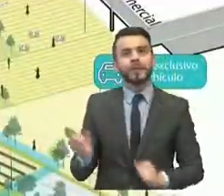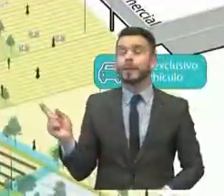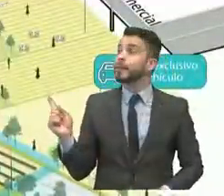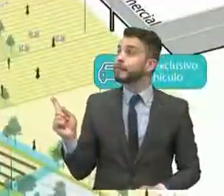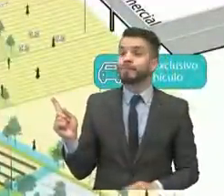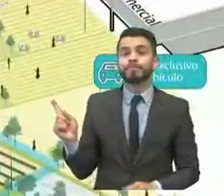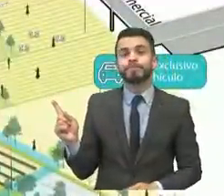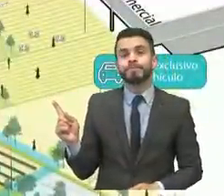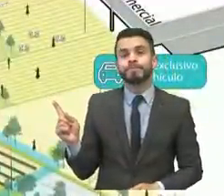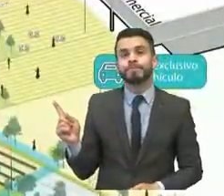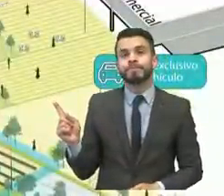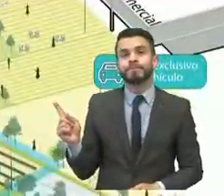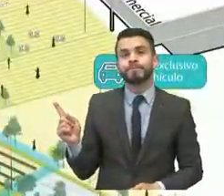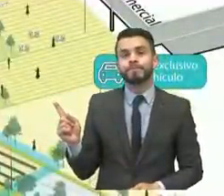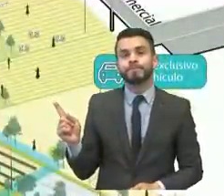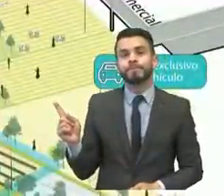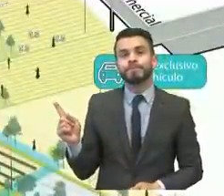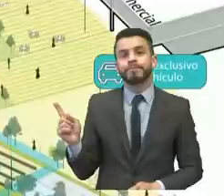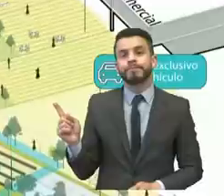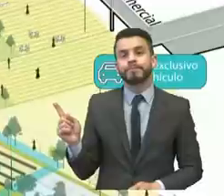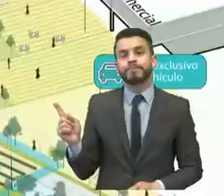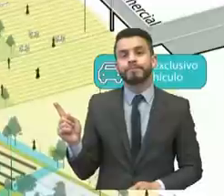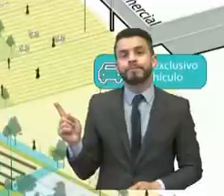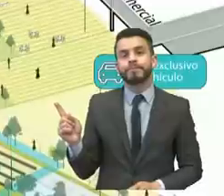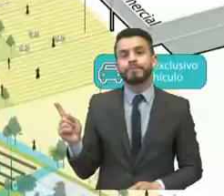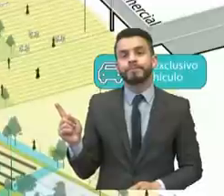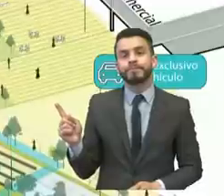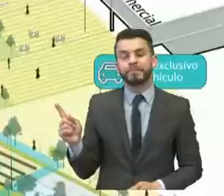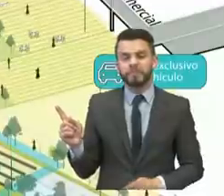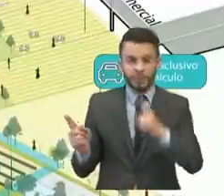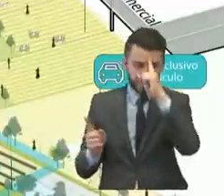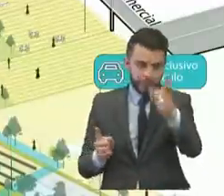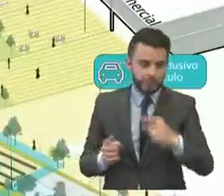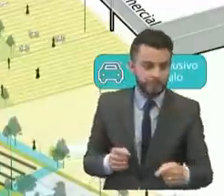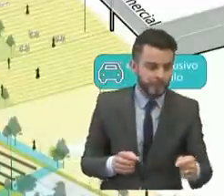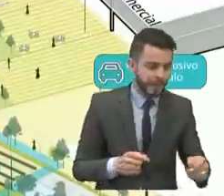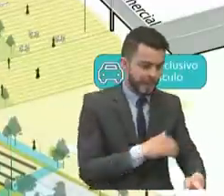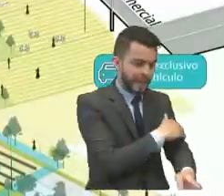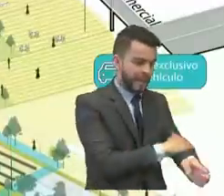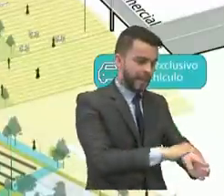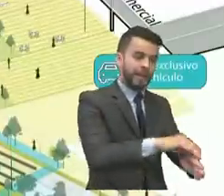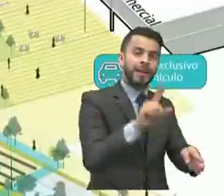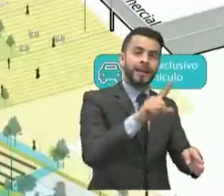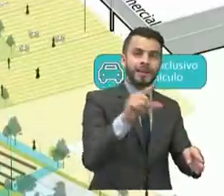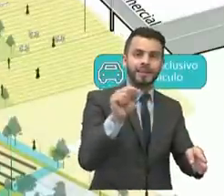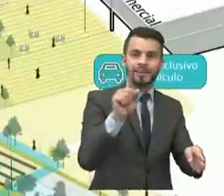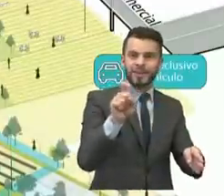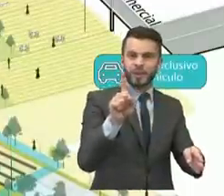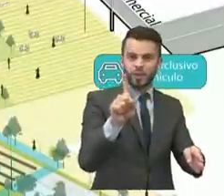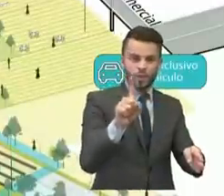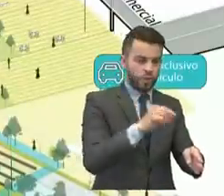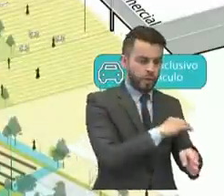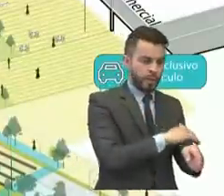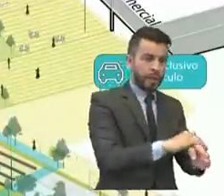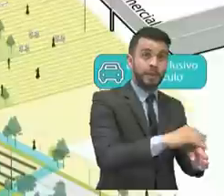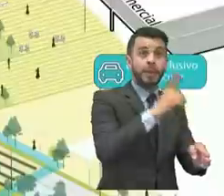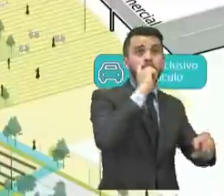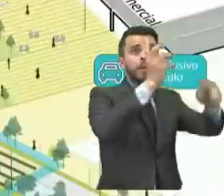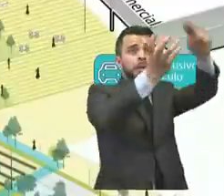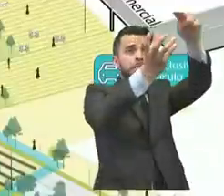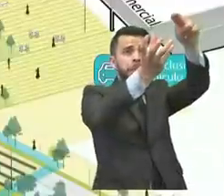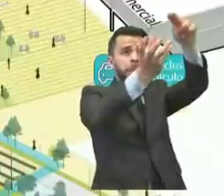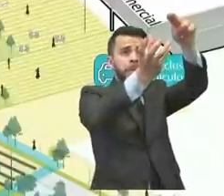Ahora piensen que estamos al fondo desde la 161. Usted va a poder ver el cable que va a bajar a la